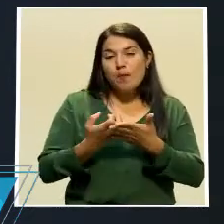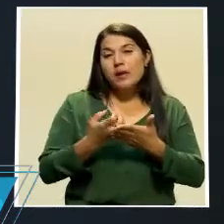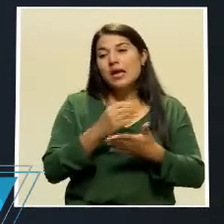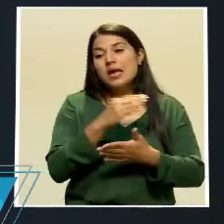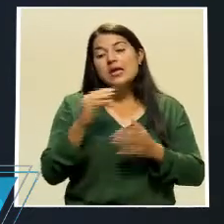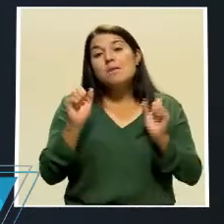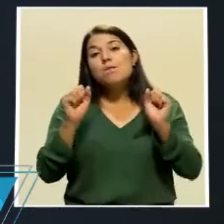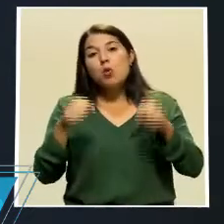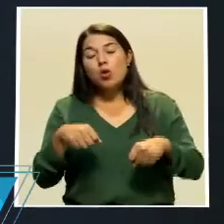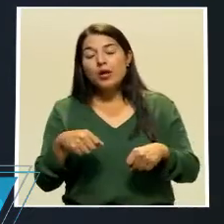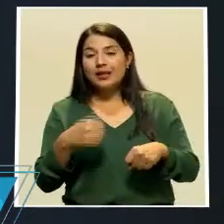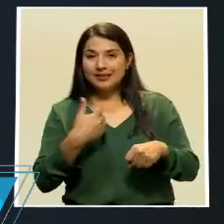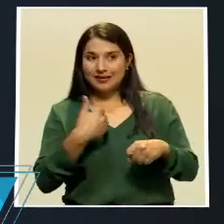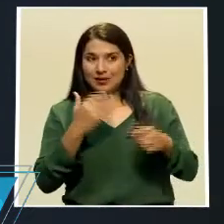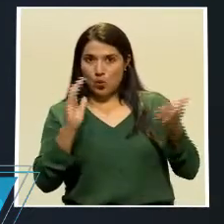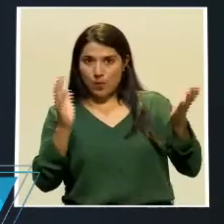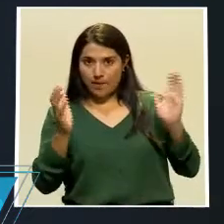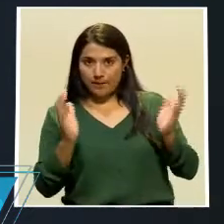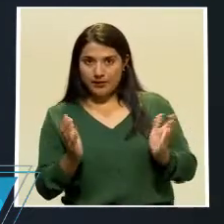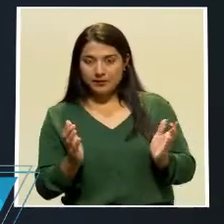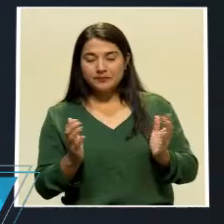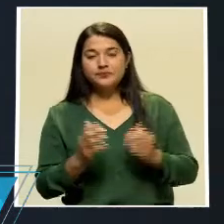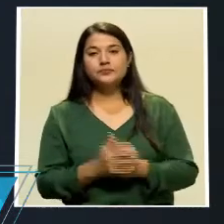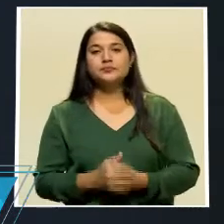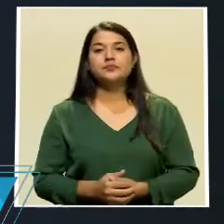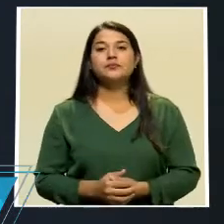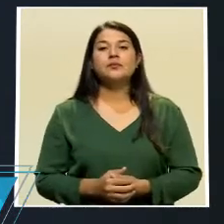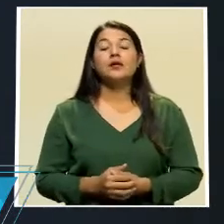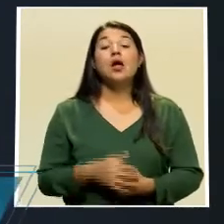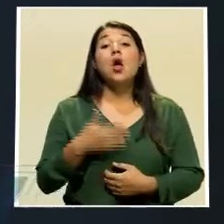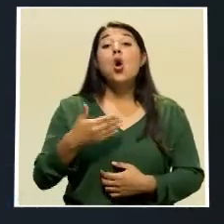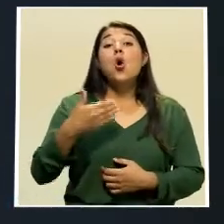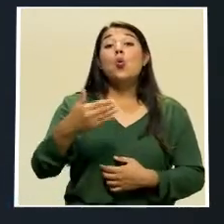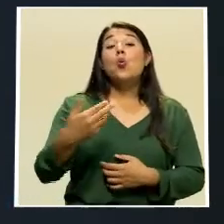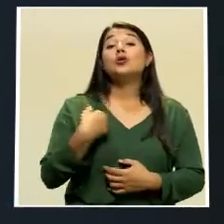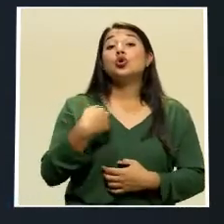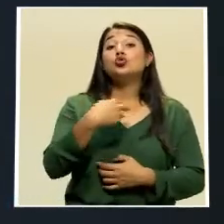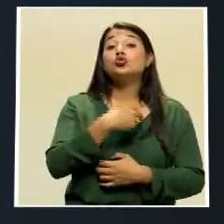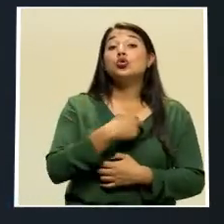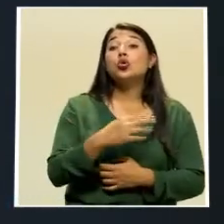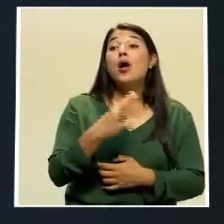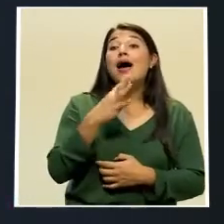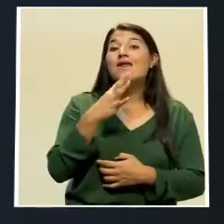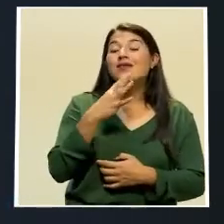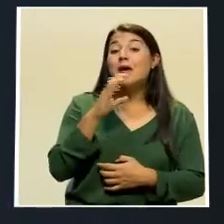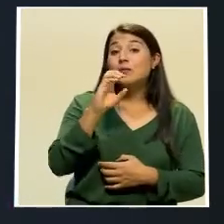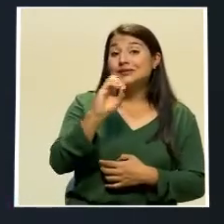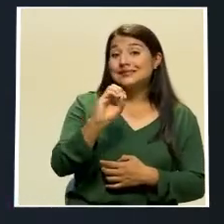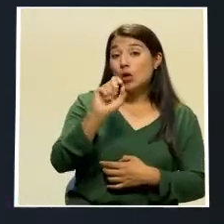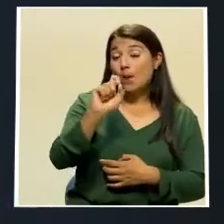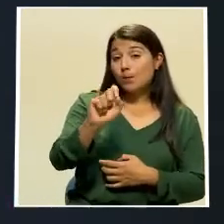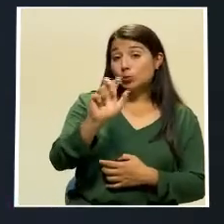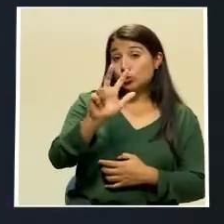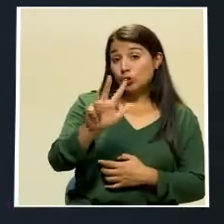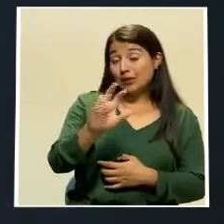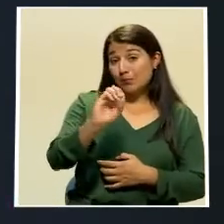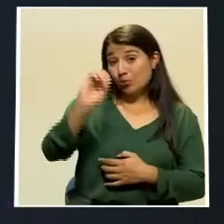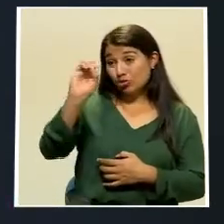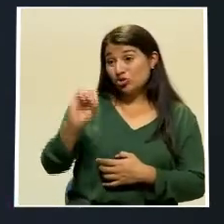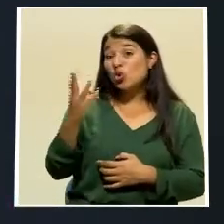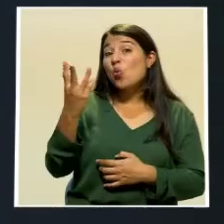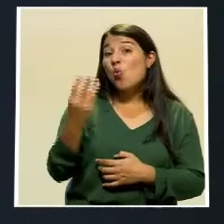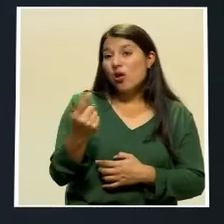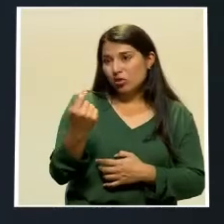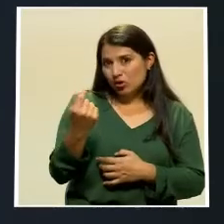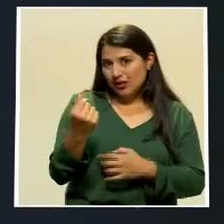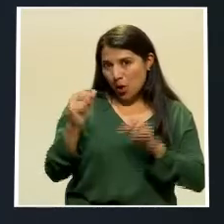que tengamos la comparación, es que cuando hablamos de punto 3 de este impuesto, de cuánto es lo que podríamos recaudar con ese